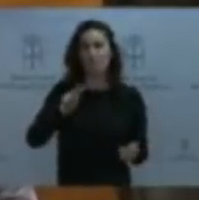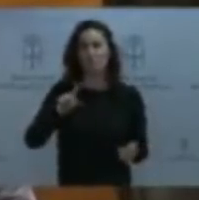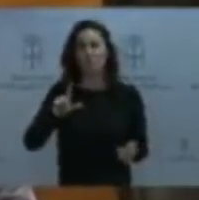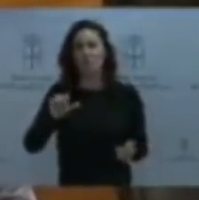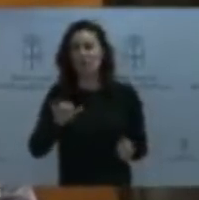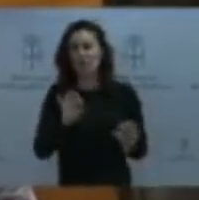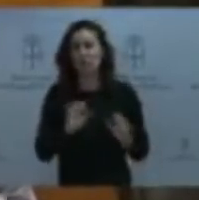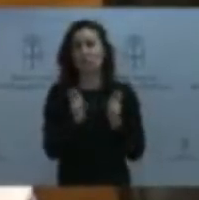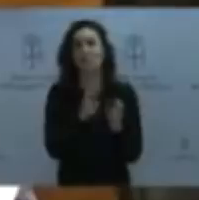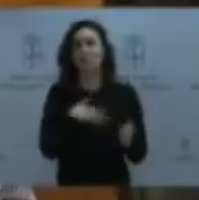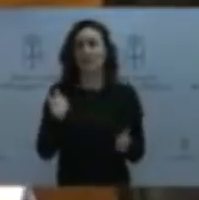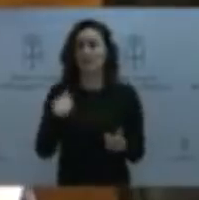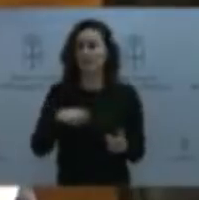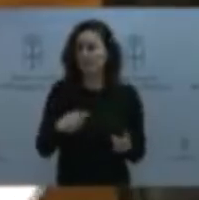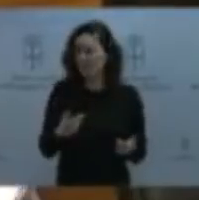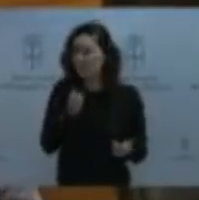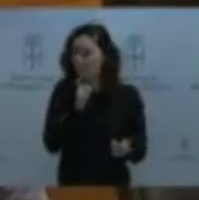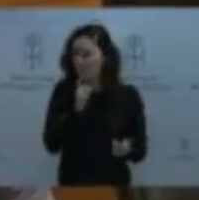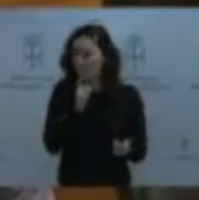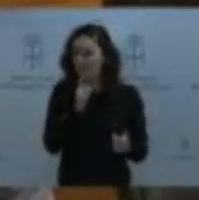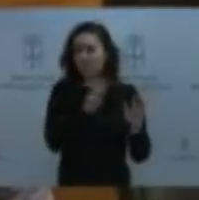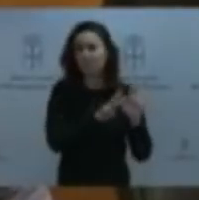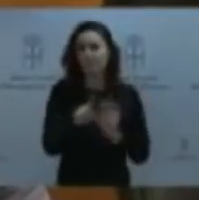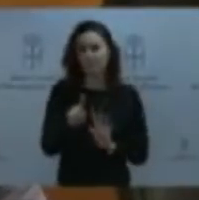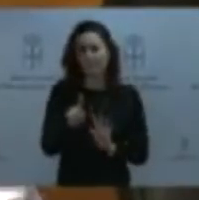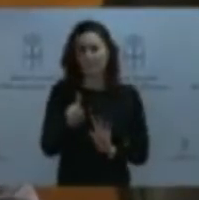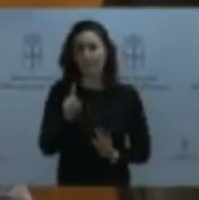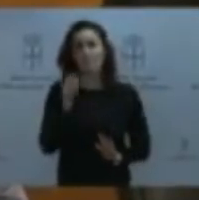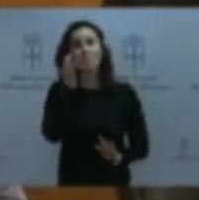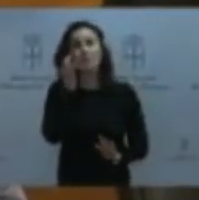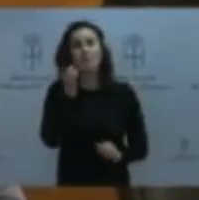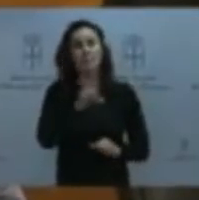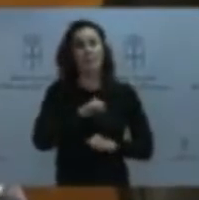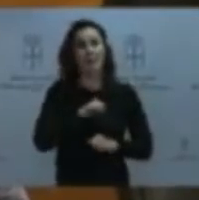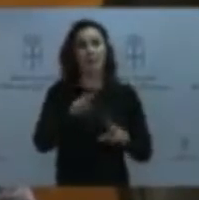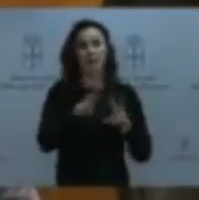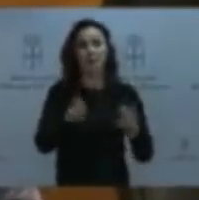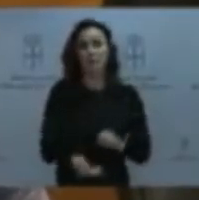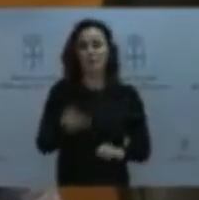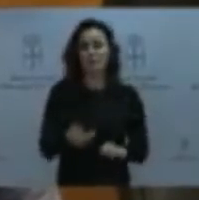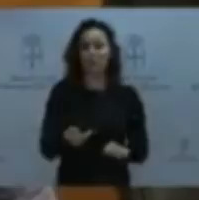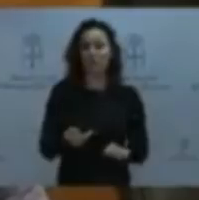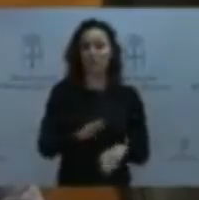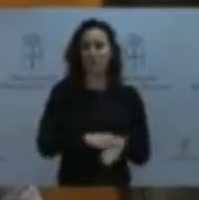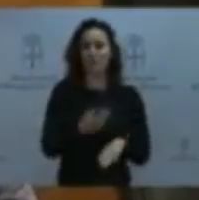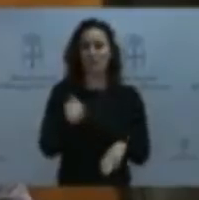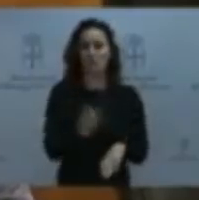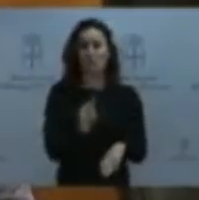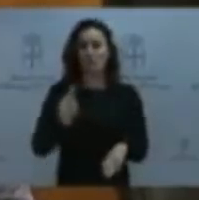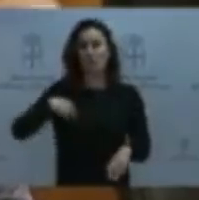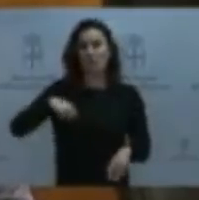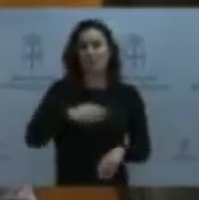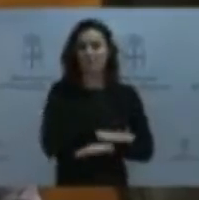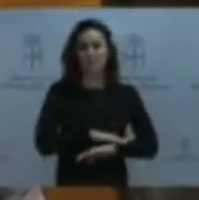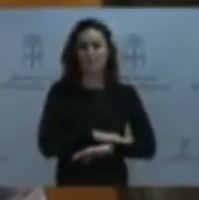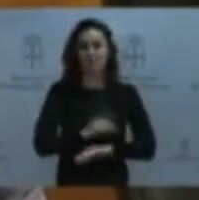que 81 mujeres en el paro no es una cuestión importante para nuestro presidente del Gobierno. Y, de nuevo, hace unos días saltaba la voz de alarma entre